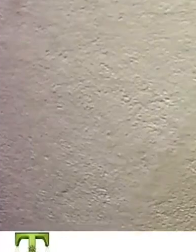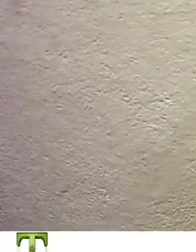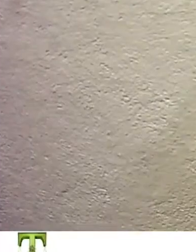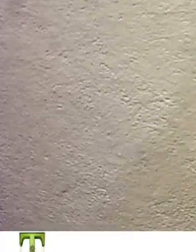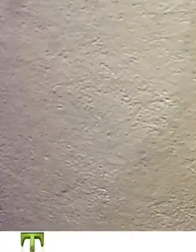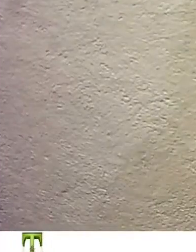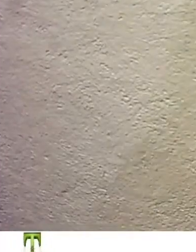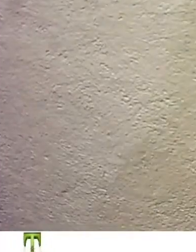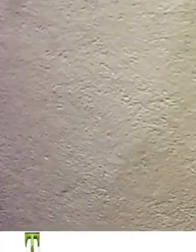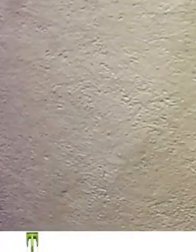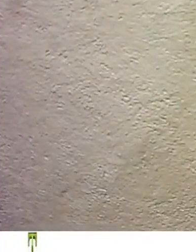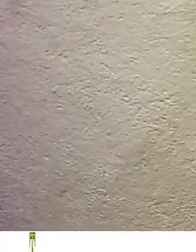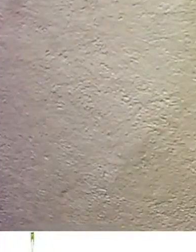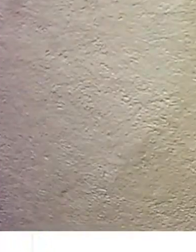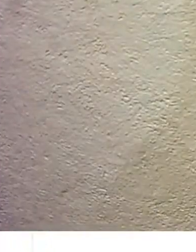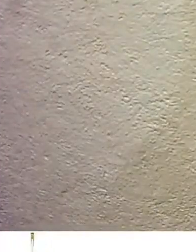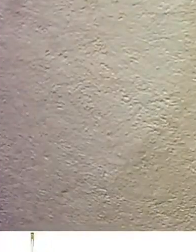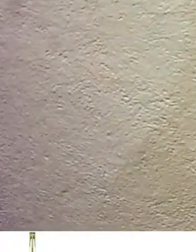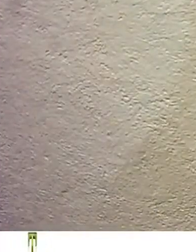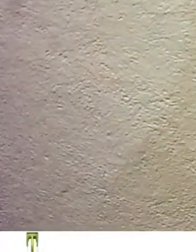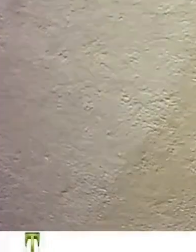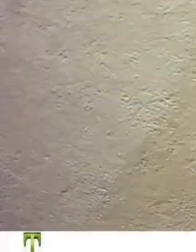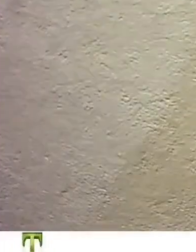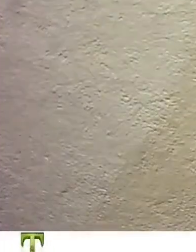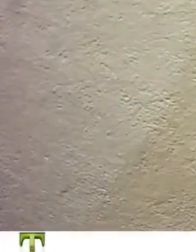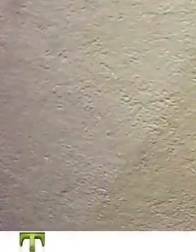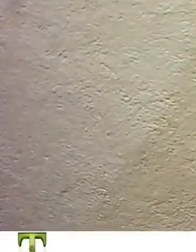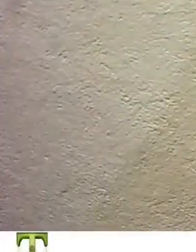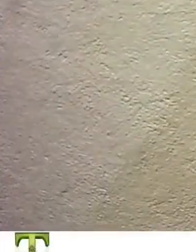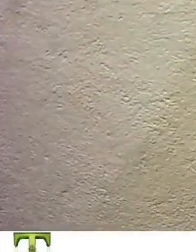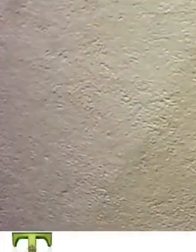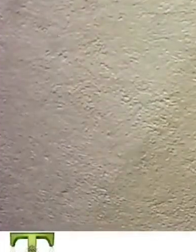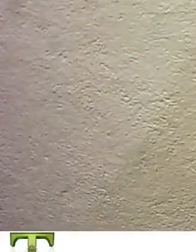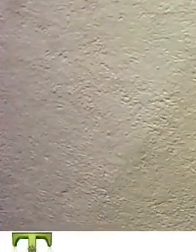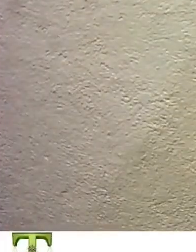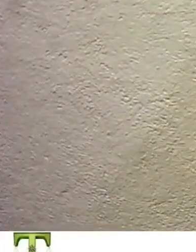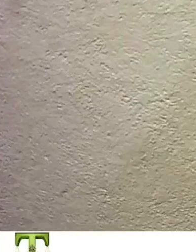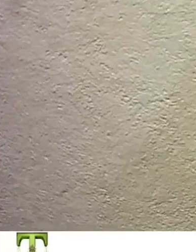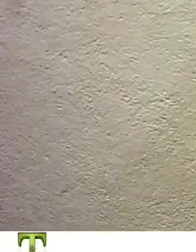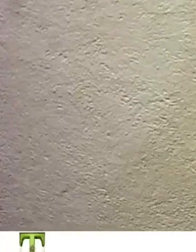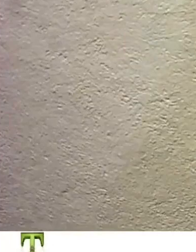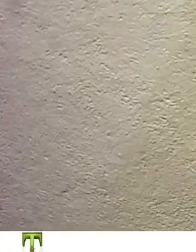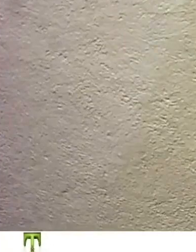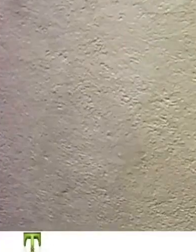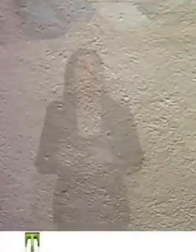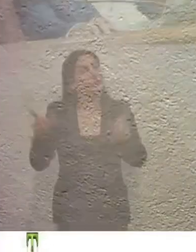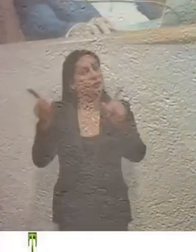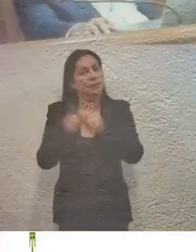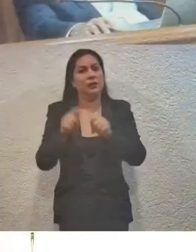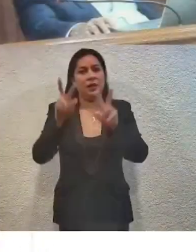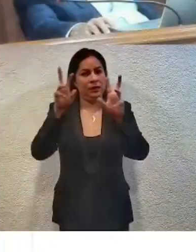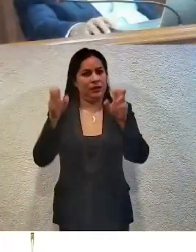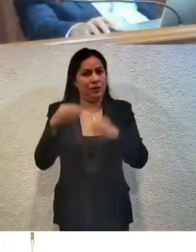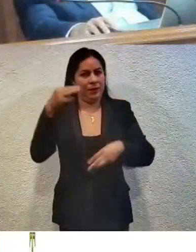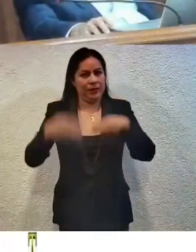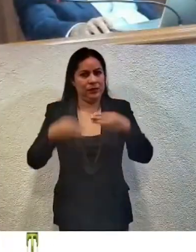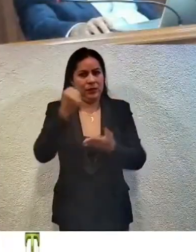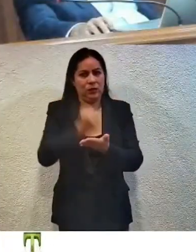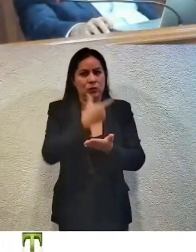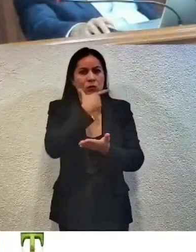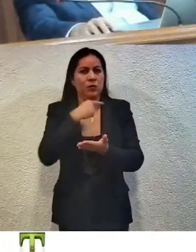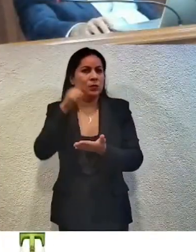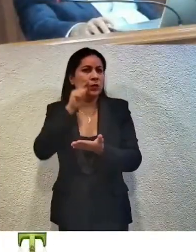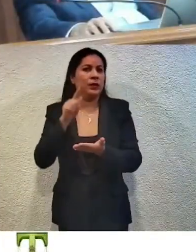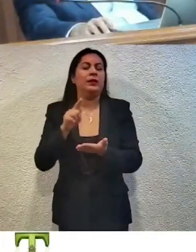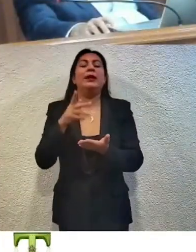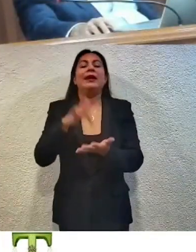podrá aplicar una multa consistente en 100 veces la unidad de medida y actualización vigente. Es la cuenta del asunto, magistradas, magistrado.